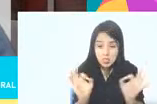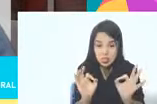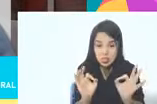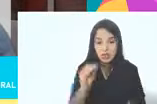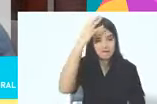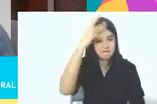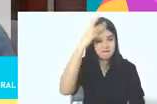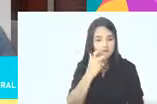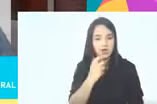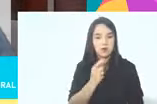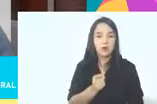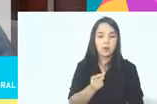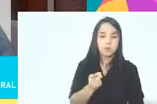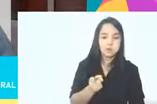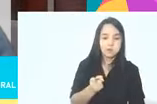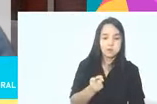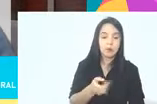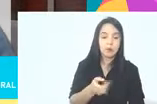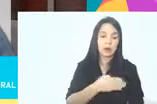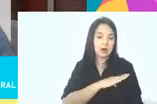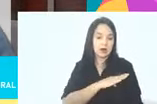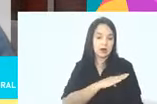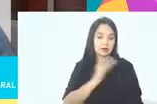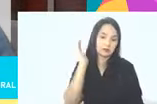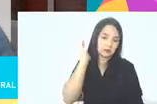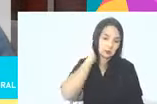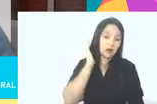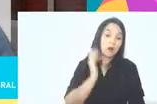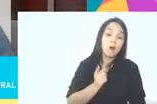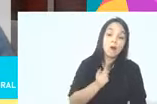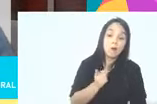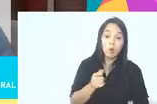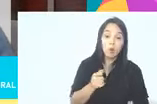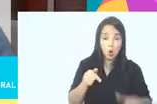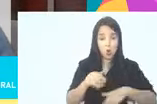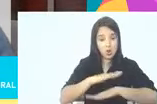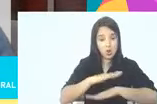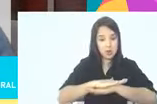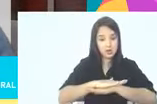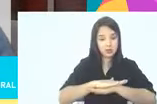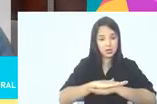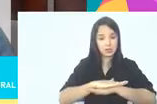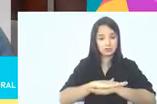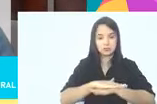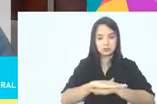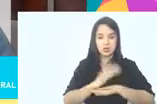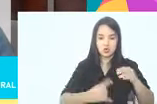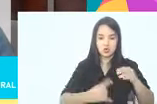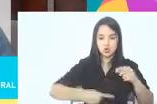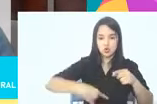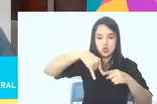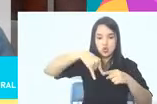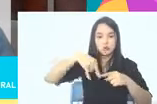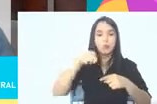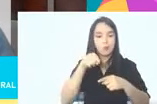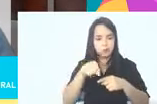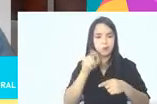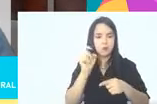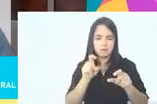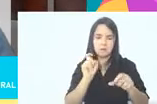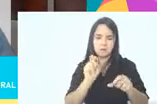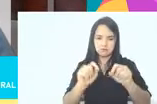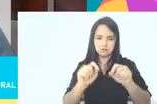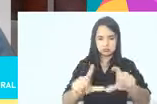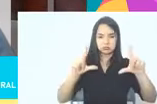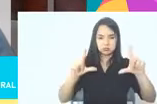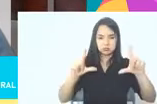conjunto entre Carlos Gustavo y usted para articularlo, porque es que las instituciones educativas, como matriz